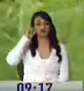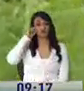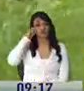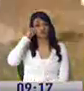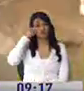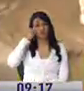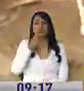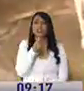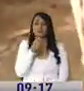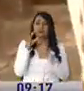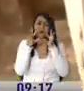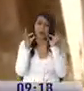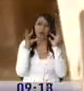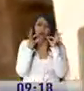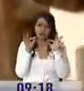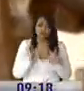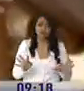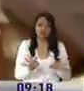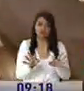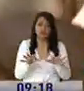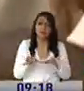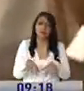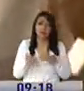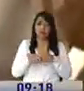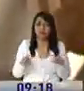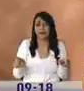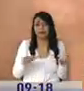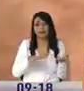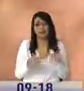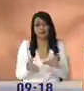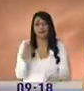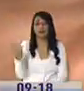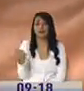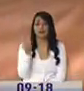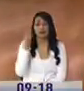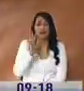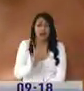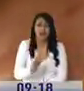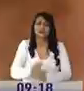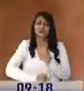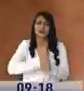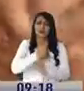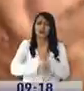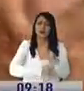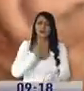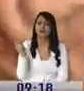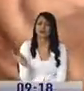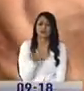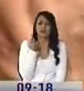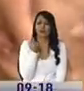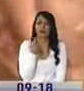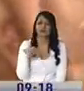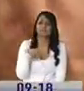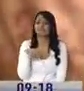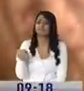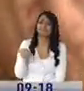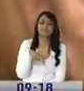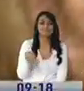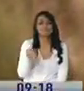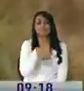perros por lo demás se fue cobijado por la soledad esa que le acompañó por varios años cuando solo recorría las calles